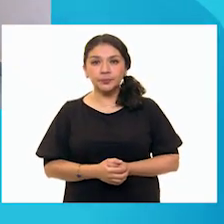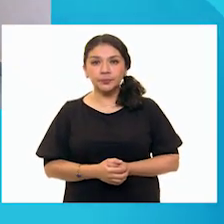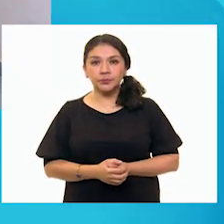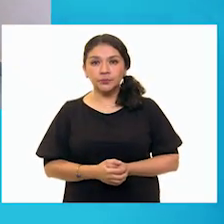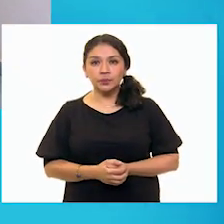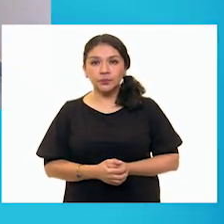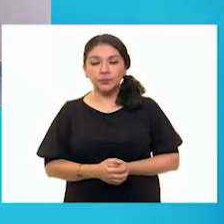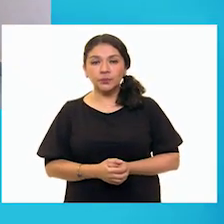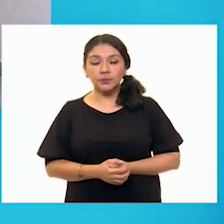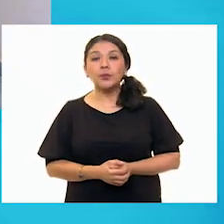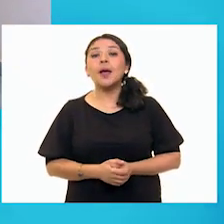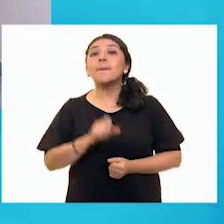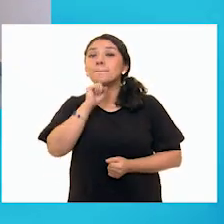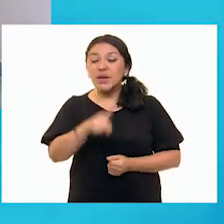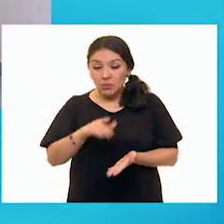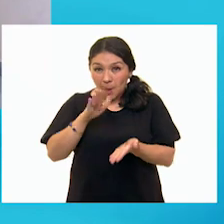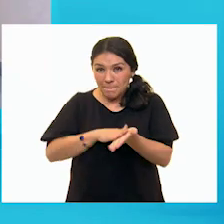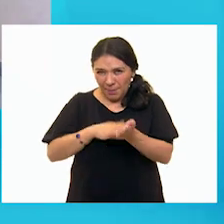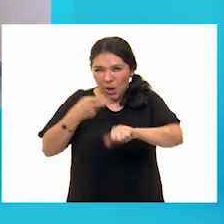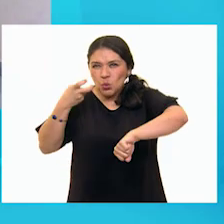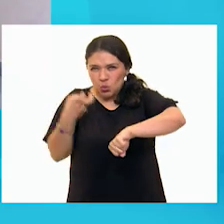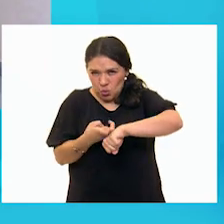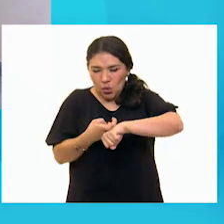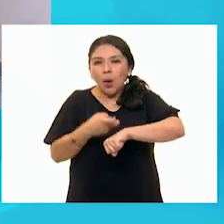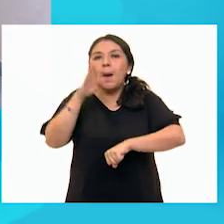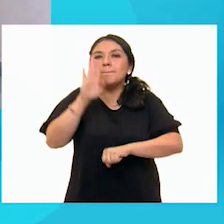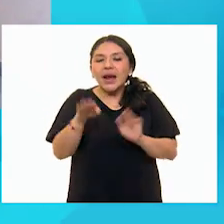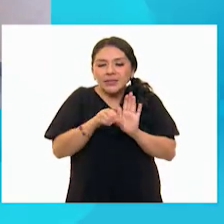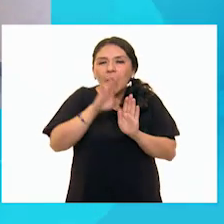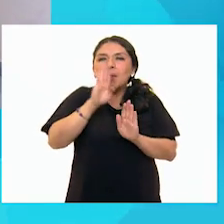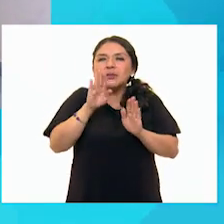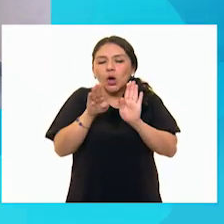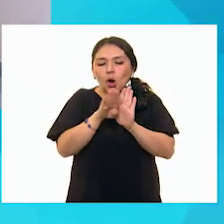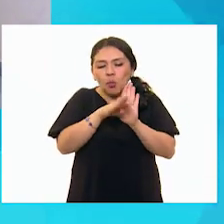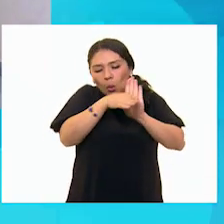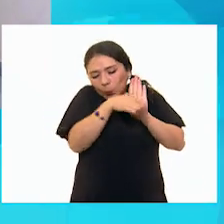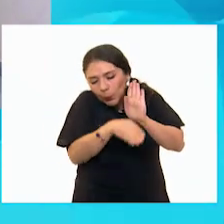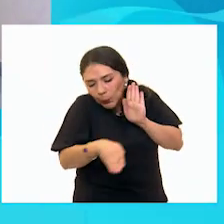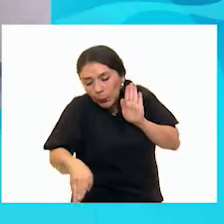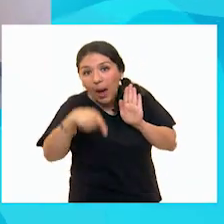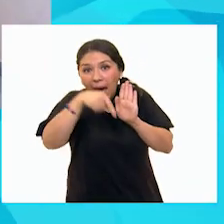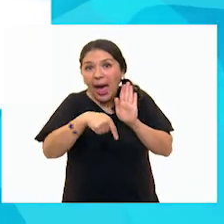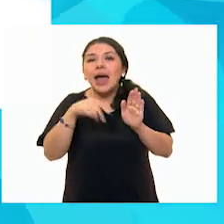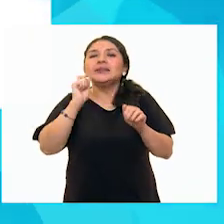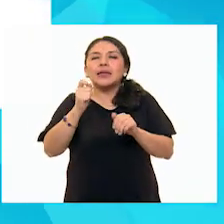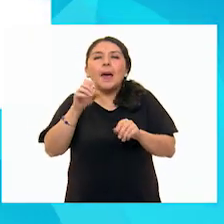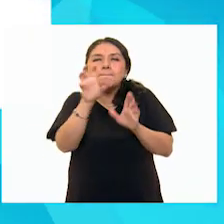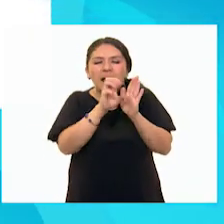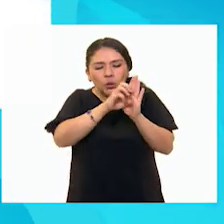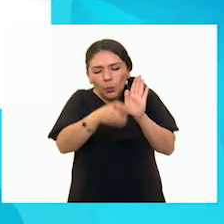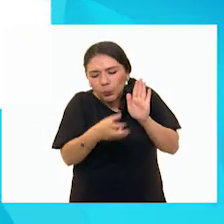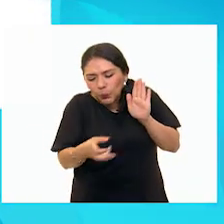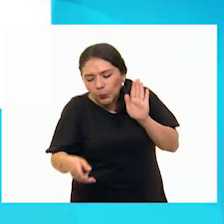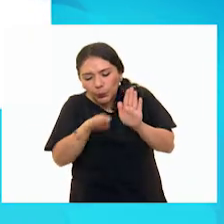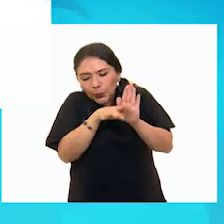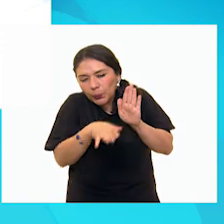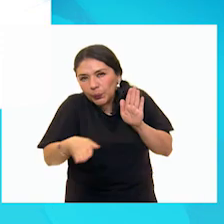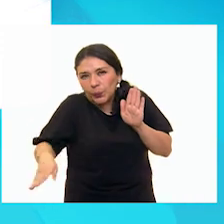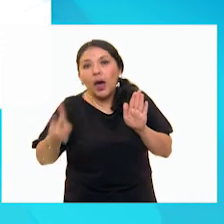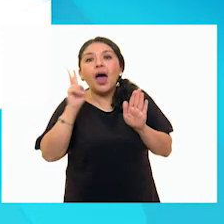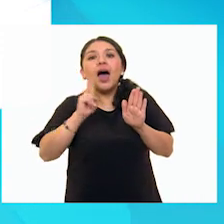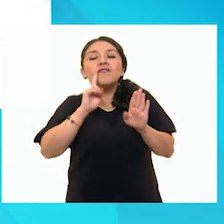Utilizaremos nuestro papel cascarol, o cartón, como rampa, por donde deslizaremos nuestras pelotitas, intentando